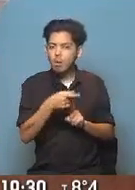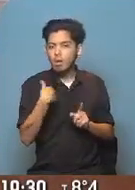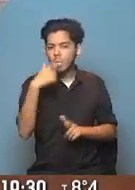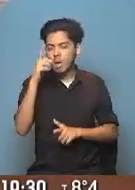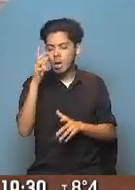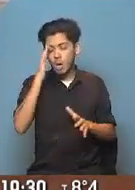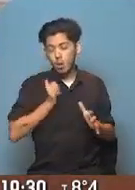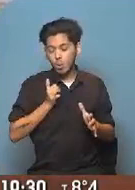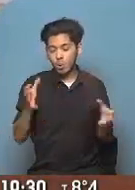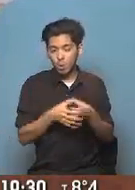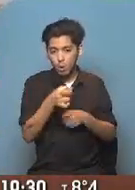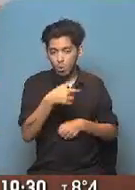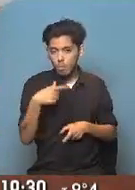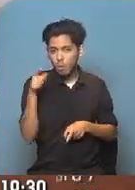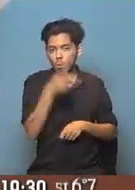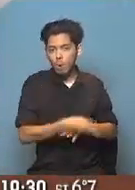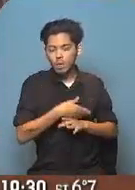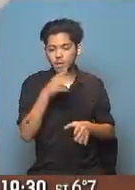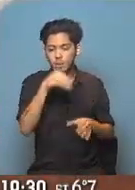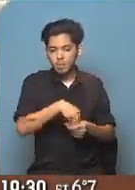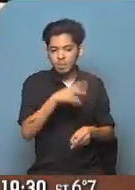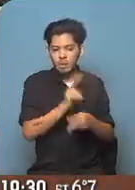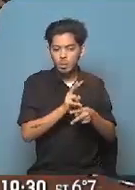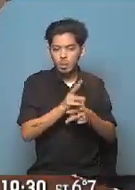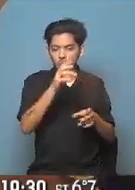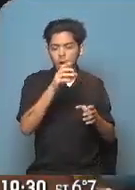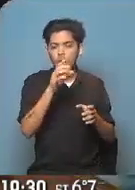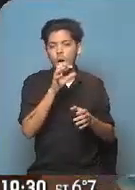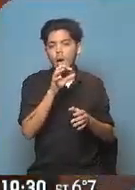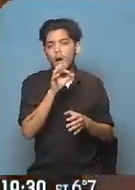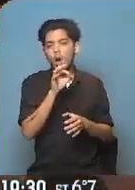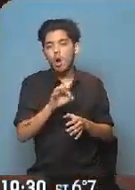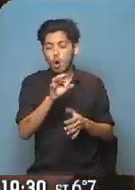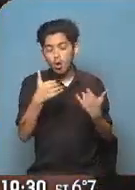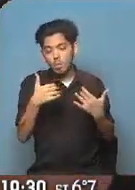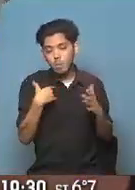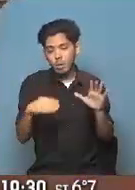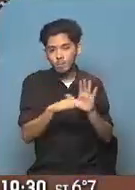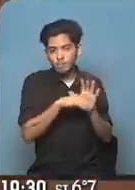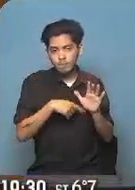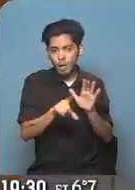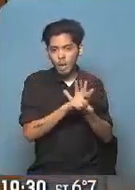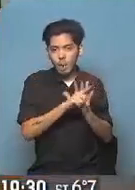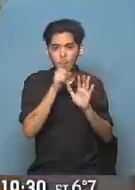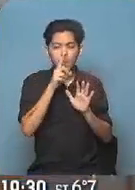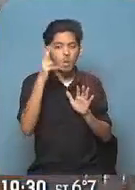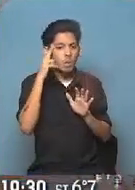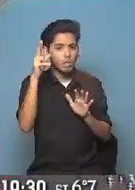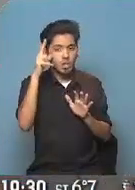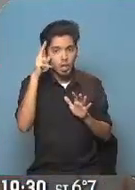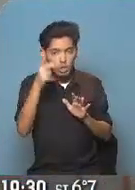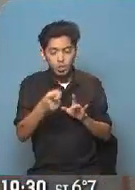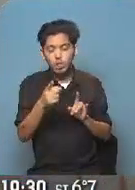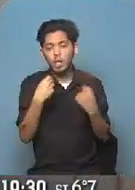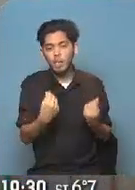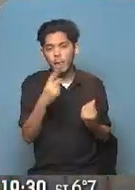seguridad este interior lo único que pueden hacer es lo que ya estaba establecido en la ley en 1988 que y que de hecho